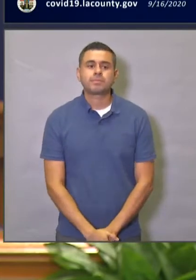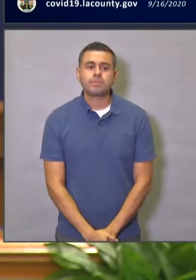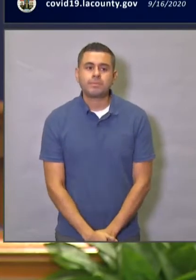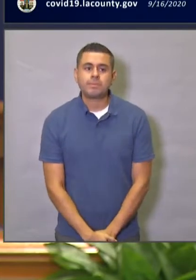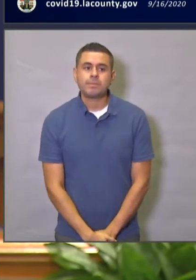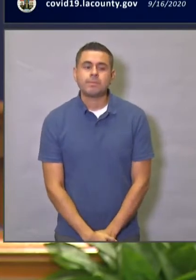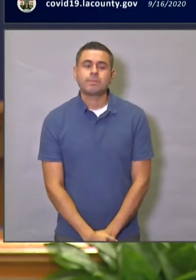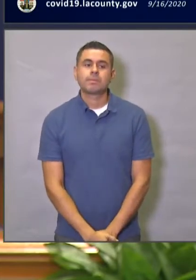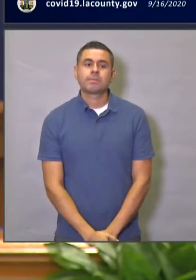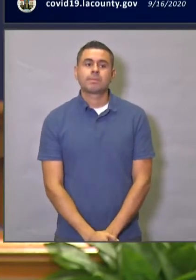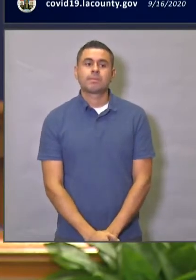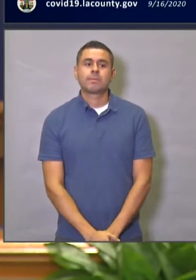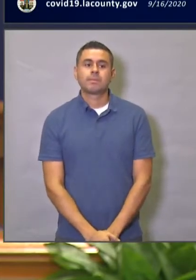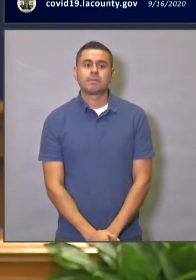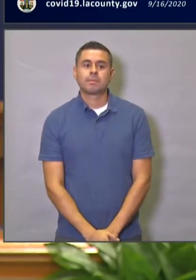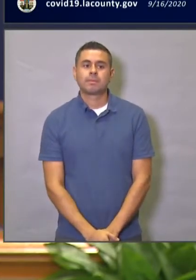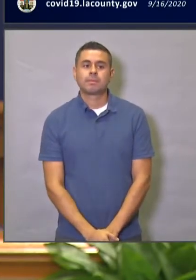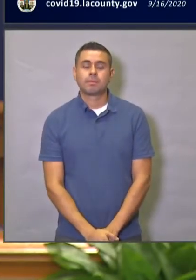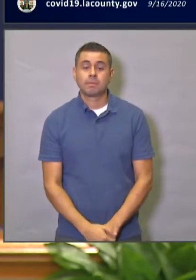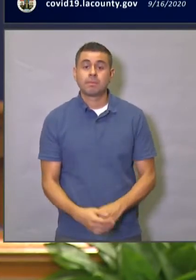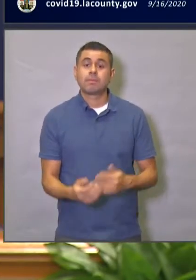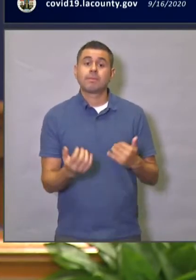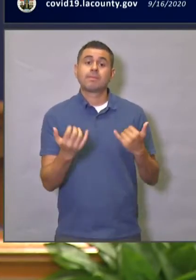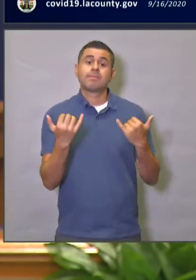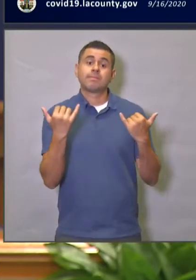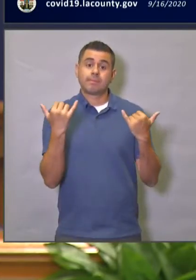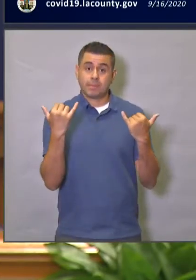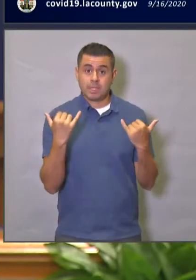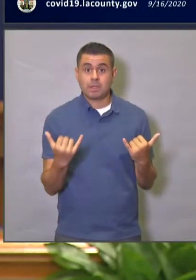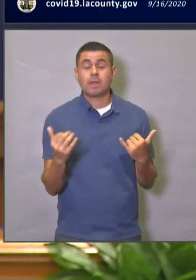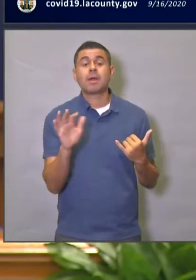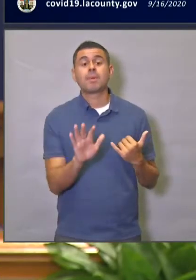etnicidad. Hoy también reportamos